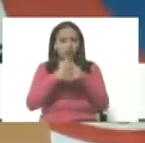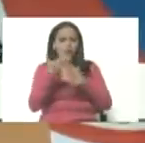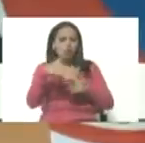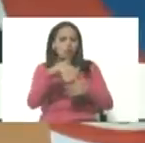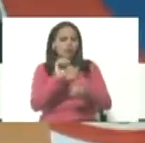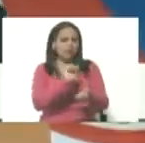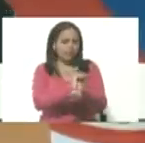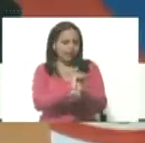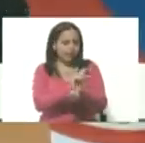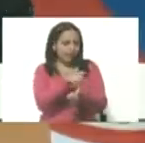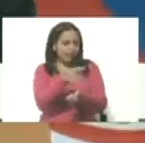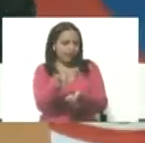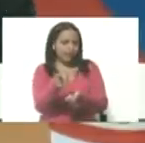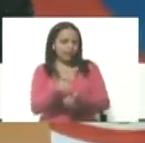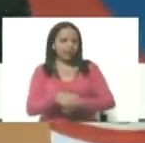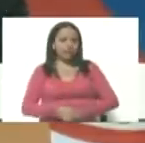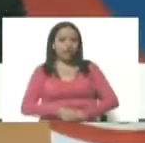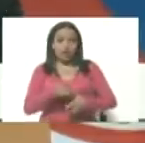Entonces quieren